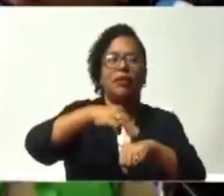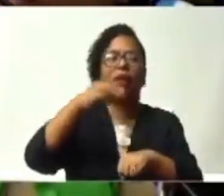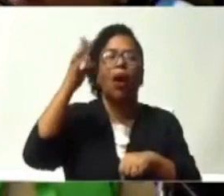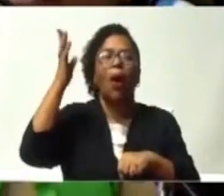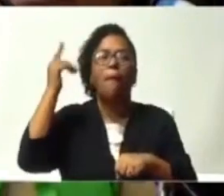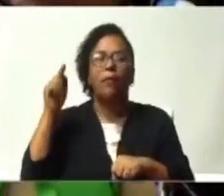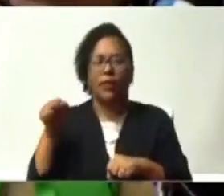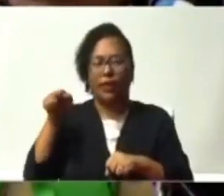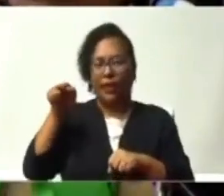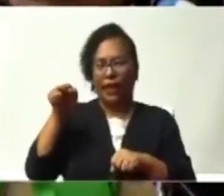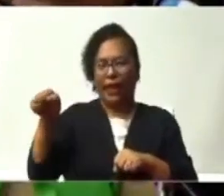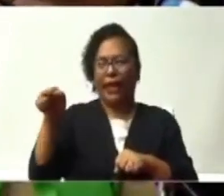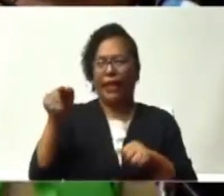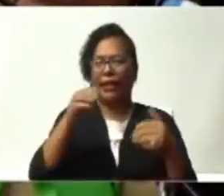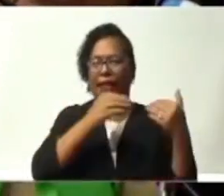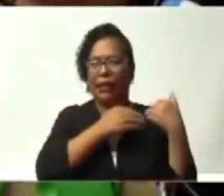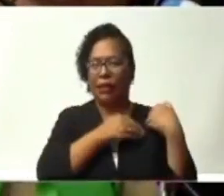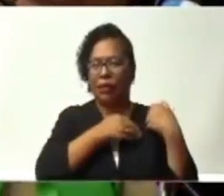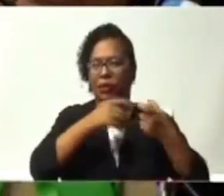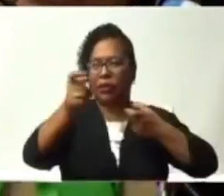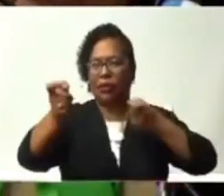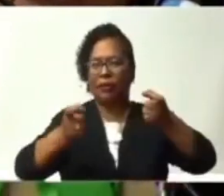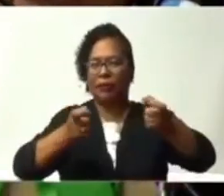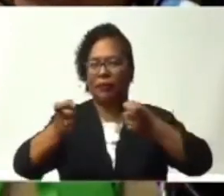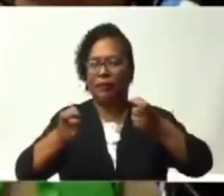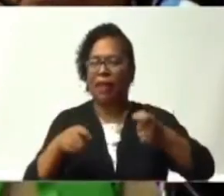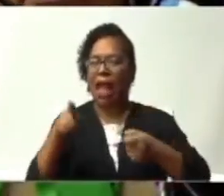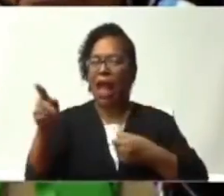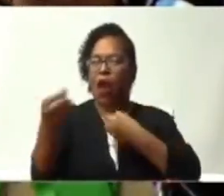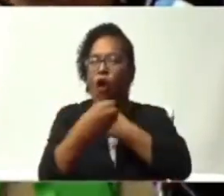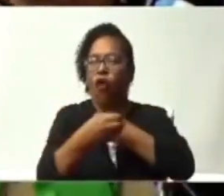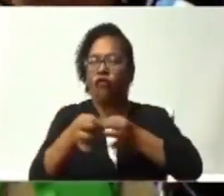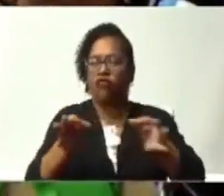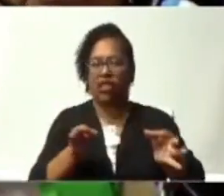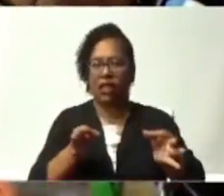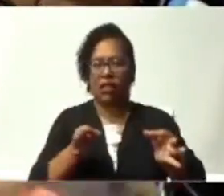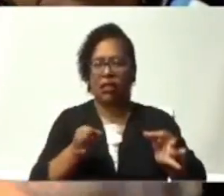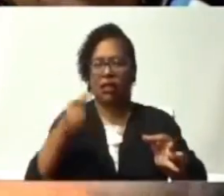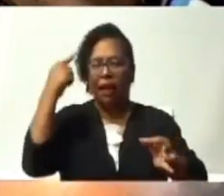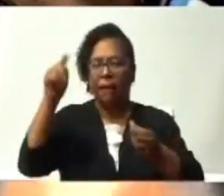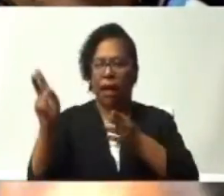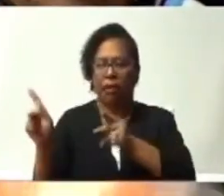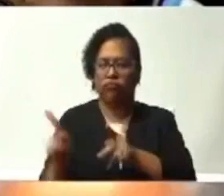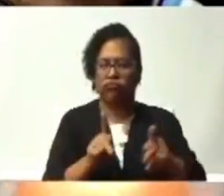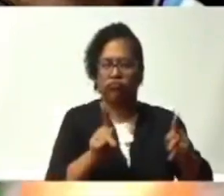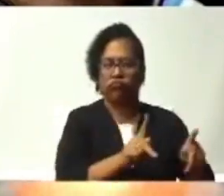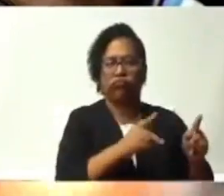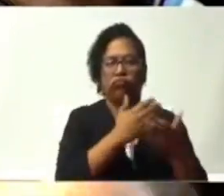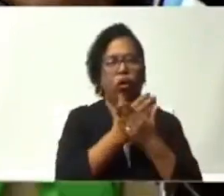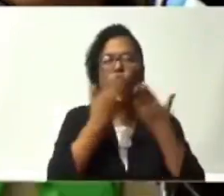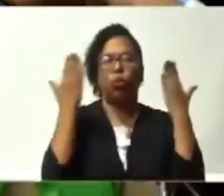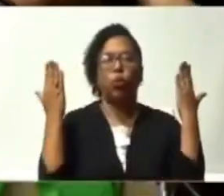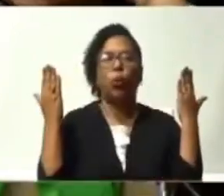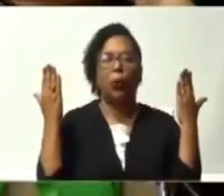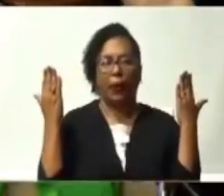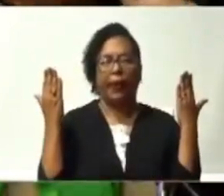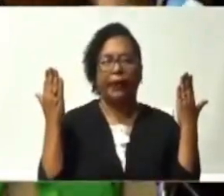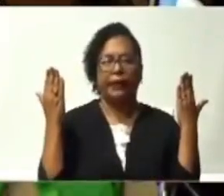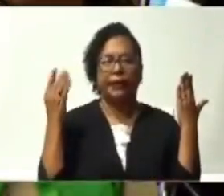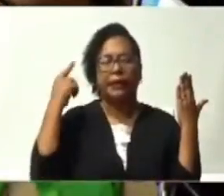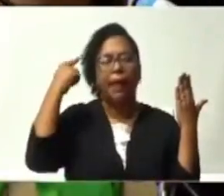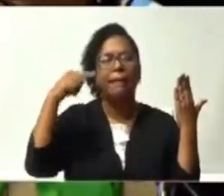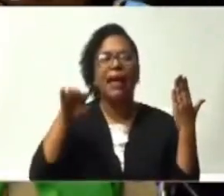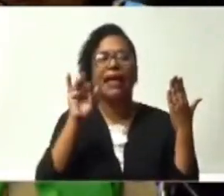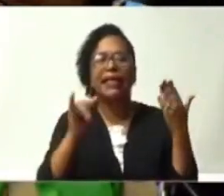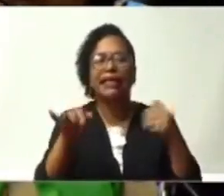de gestión a través de una oficina de planeamiento urbano para preservar la tierra productiva para